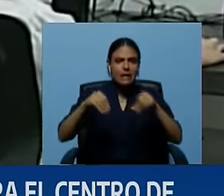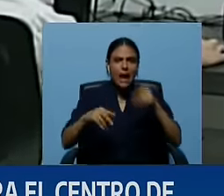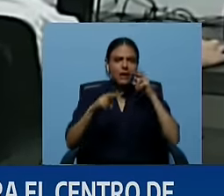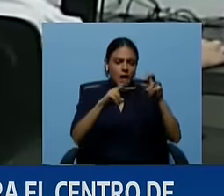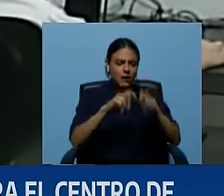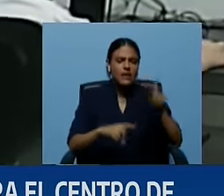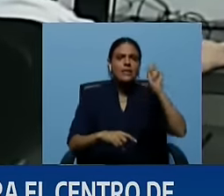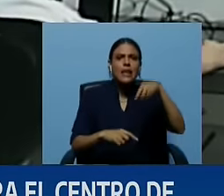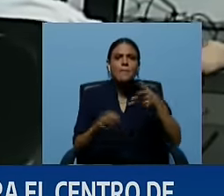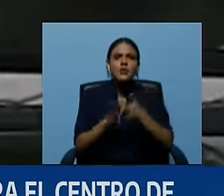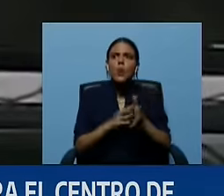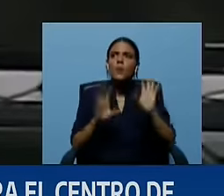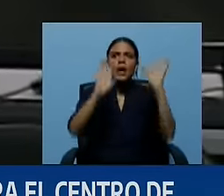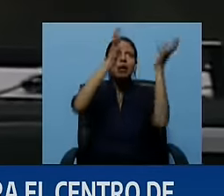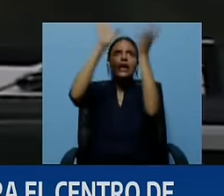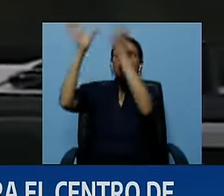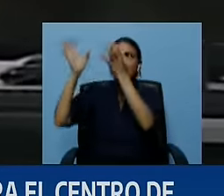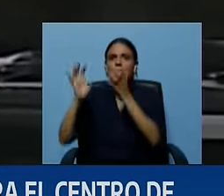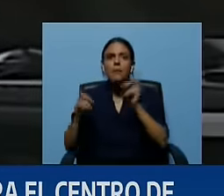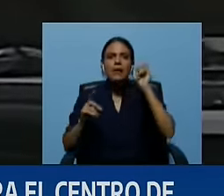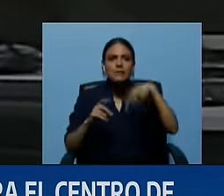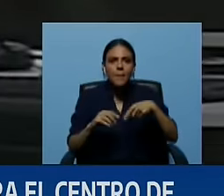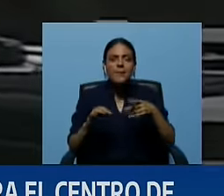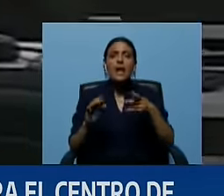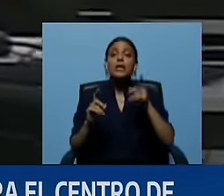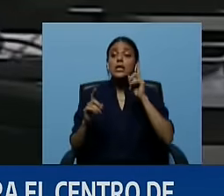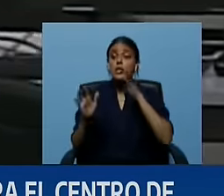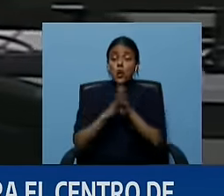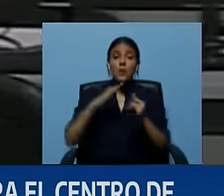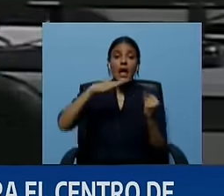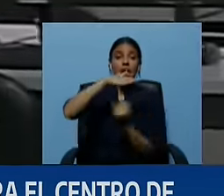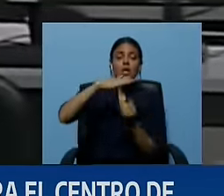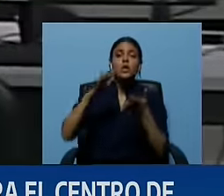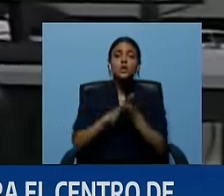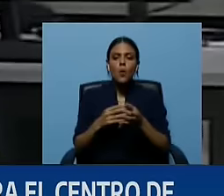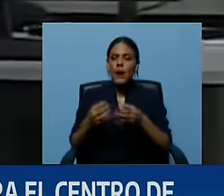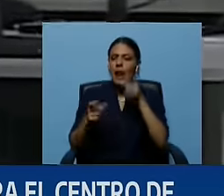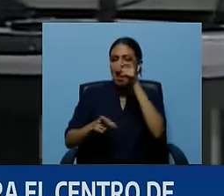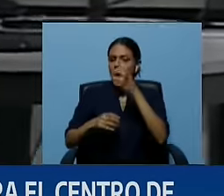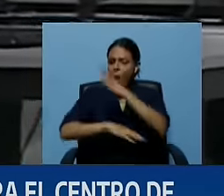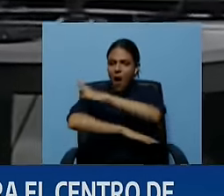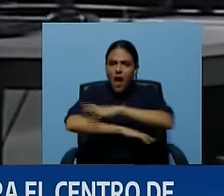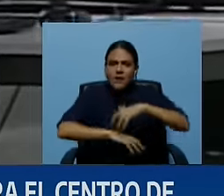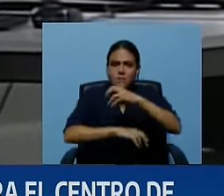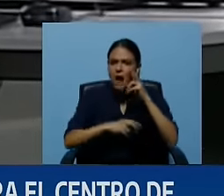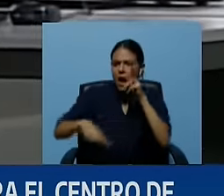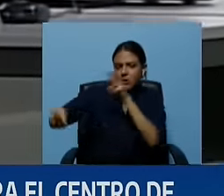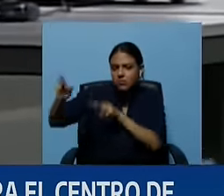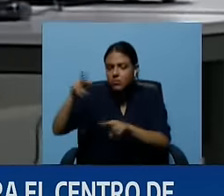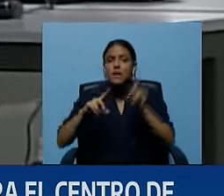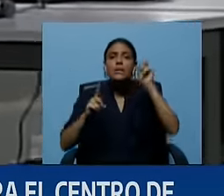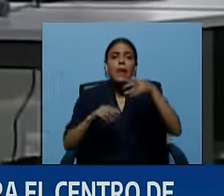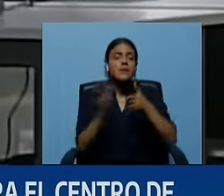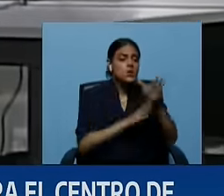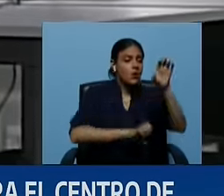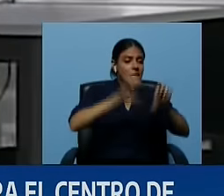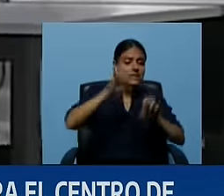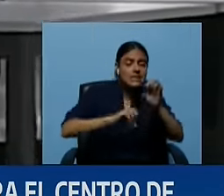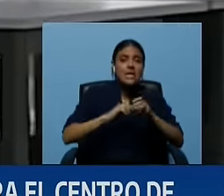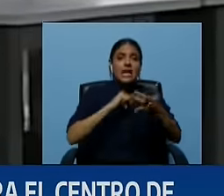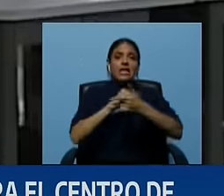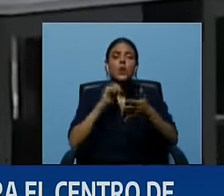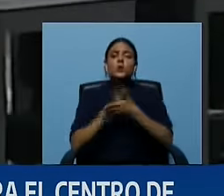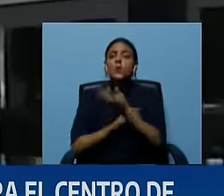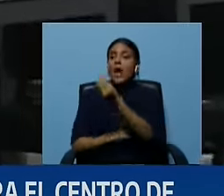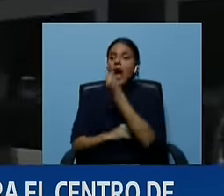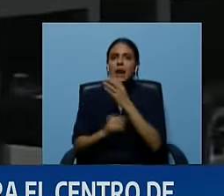Ecología Tropical, el Instituto de Biología Experimental y el Instituto de Ciencia y Tecnología de Alimentos.